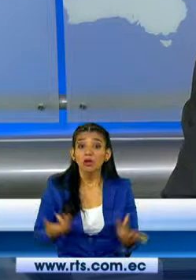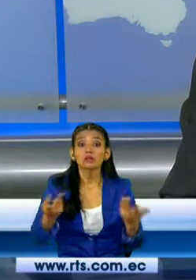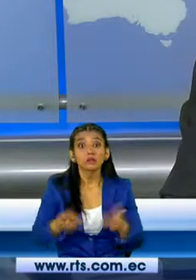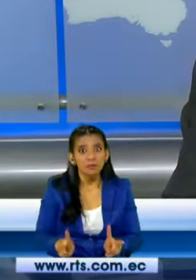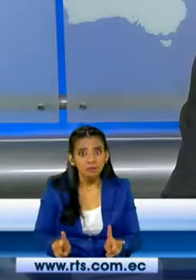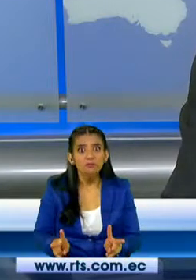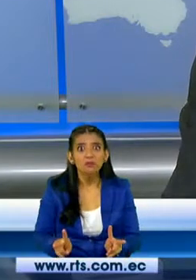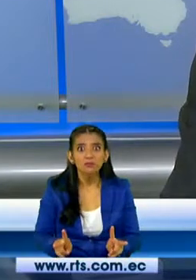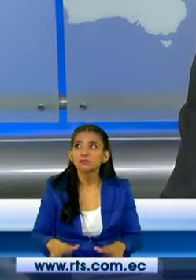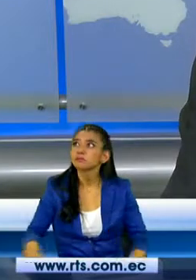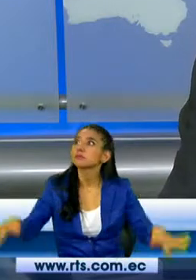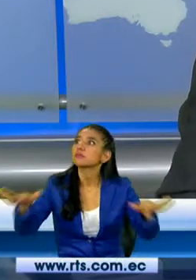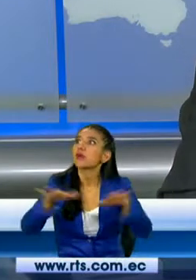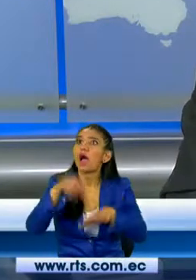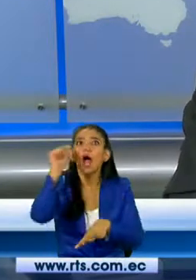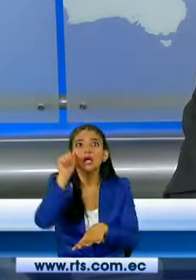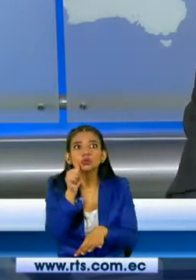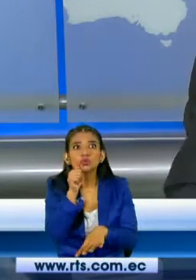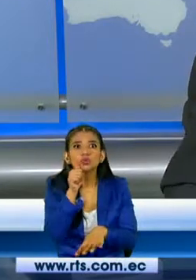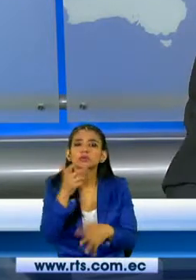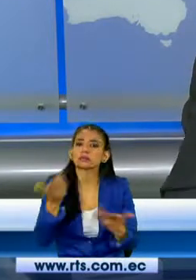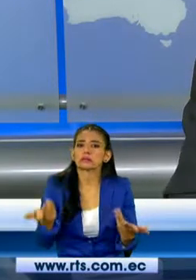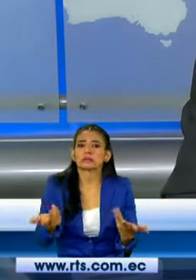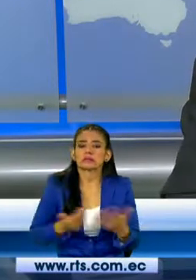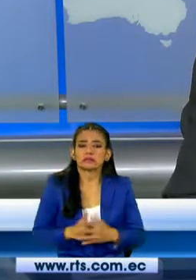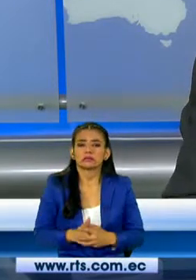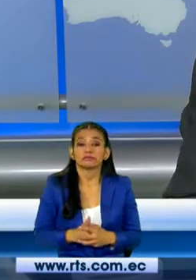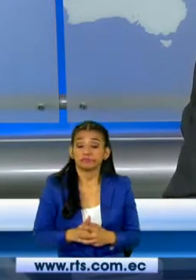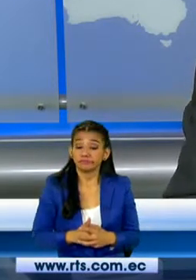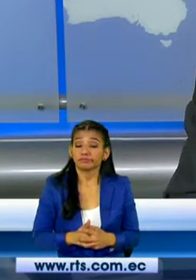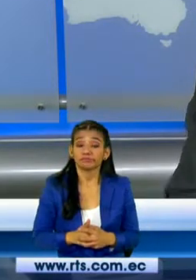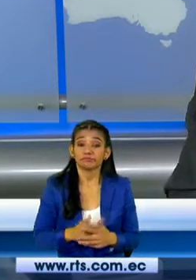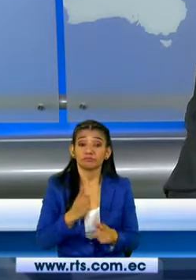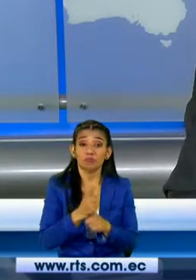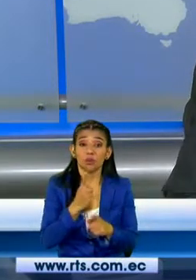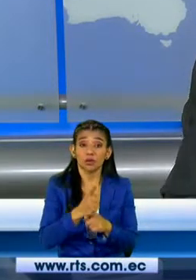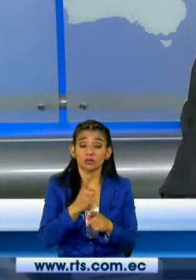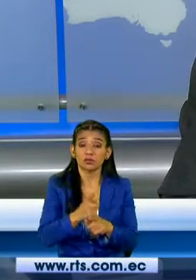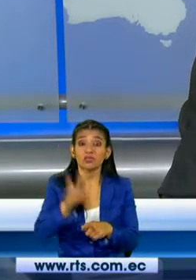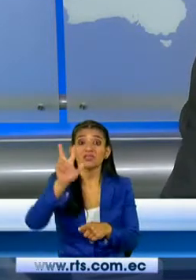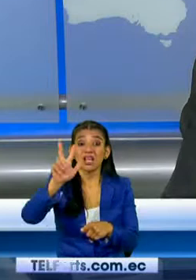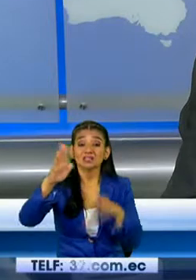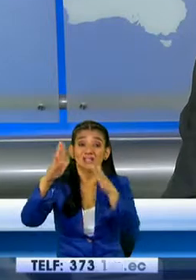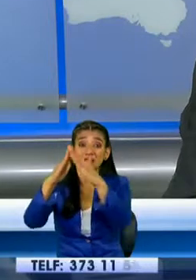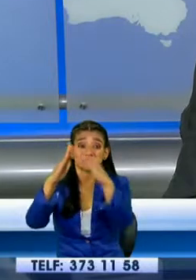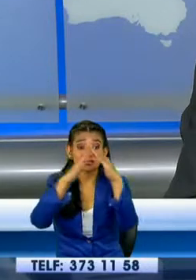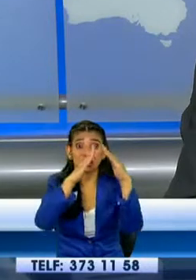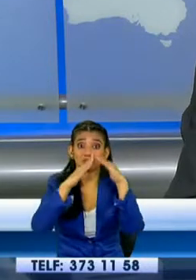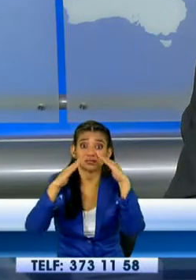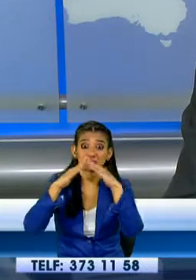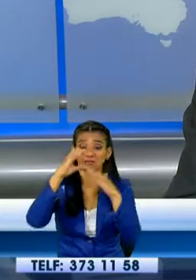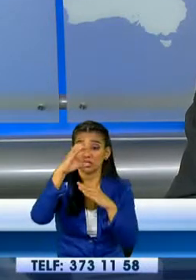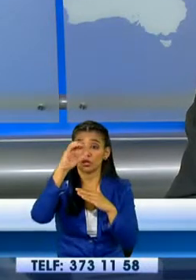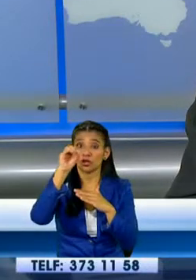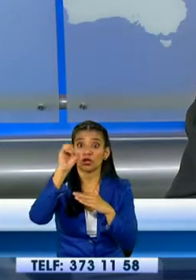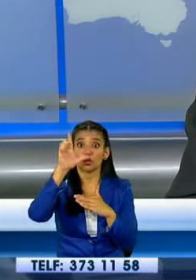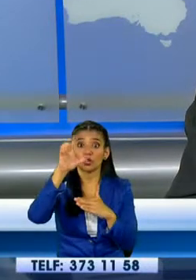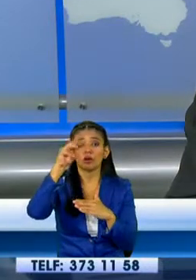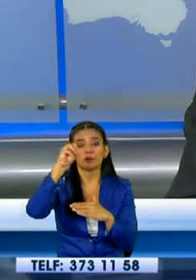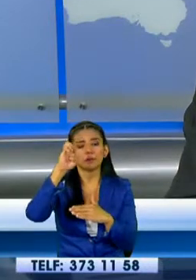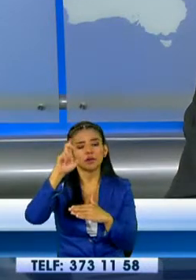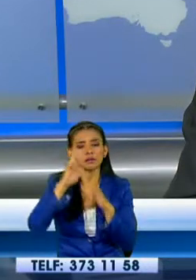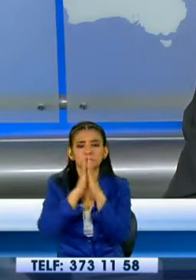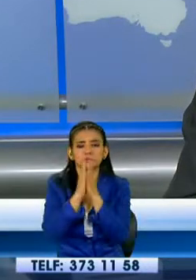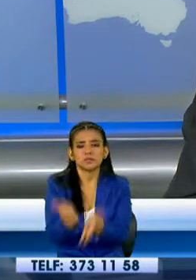día está totalmente azul. Y producto de todos estos incendios que estamos viviendo, habitantes de 3 casas ubicadas en La Colmena solicitan una